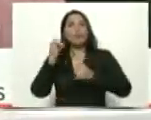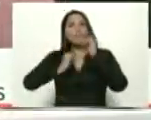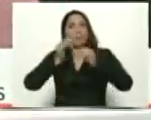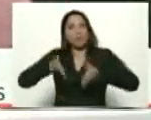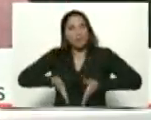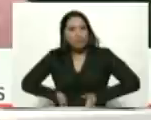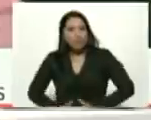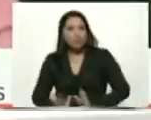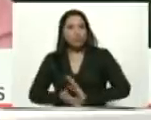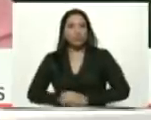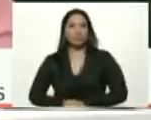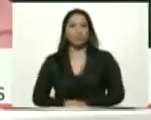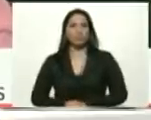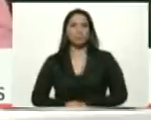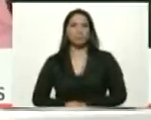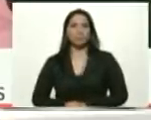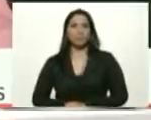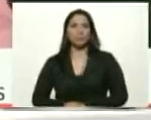cinco nuevos venezolanos y venezolanas.